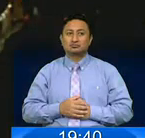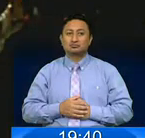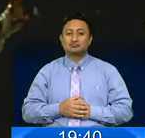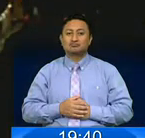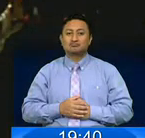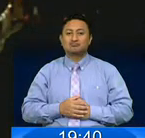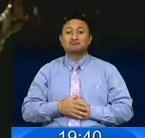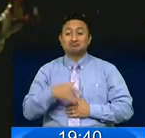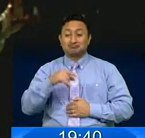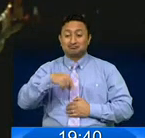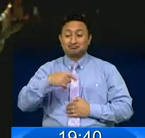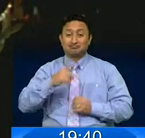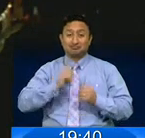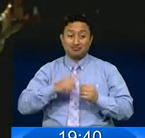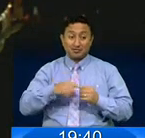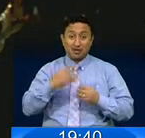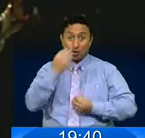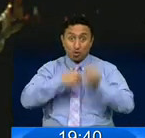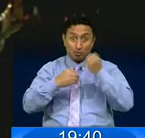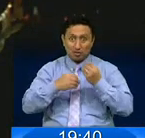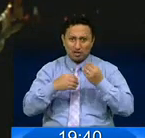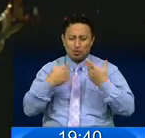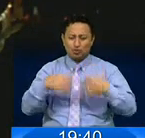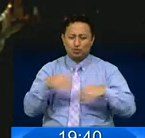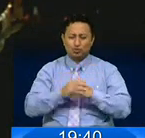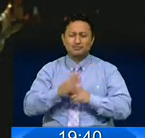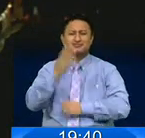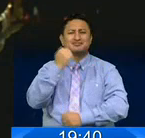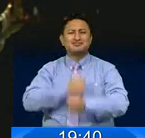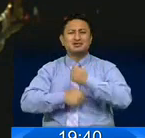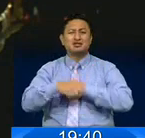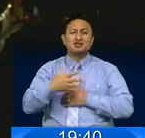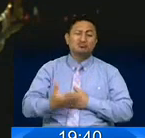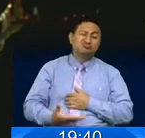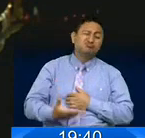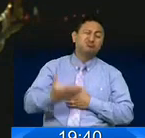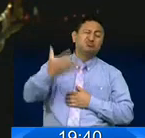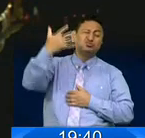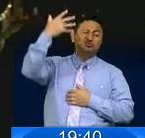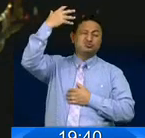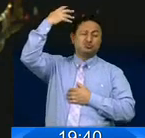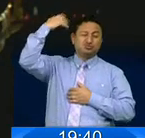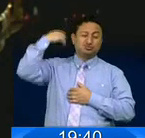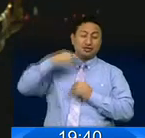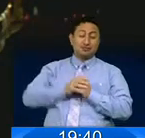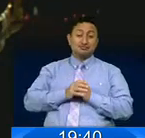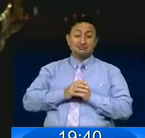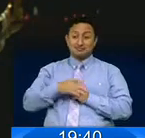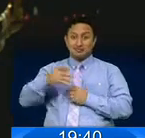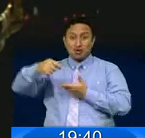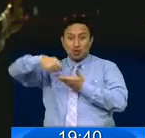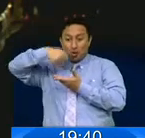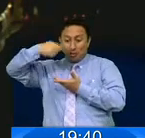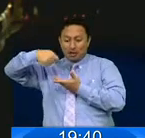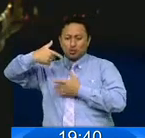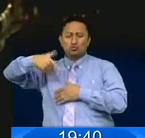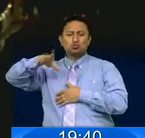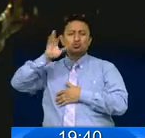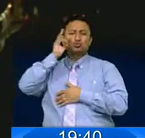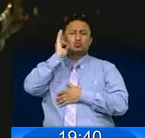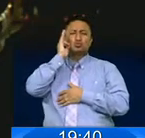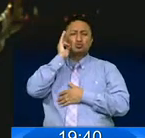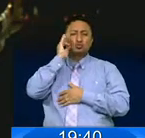Y la gastronomía quiteña también se remonta a la época de la conquista. Deliciosos platos que son parte de